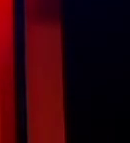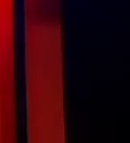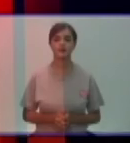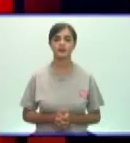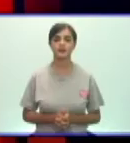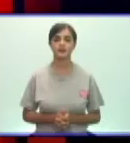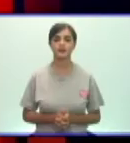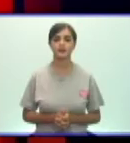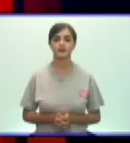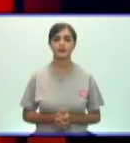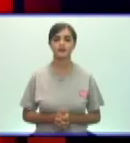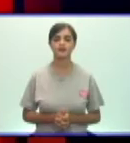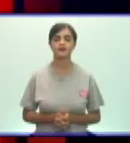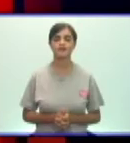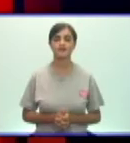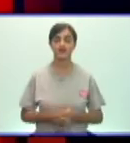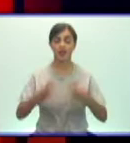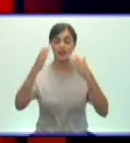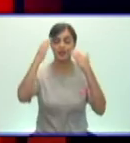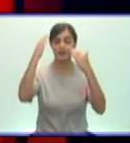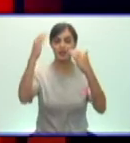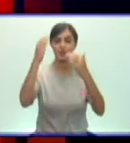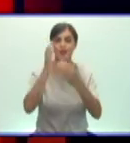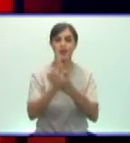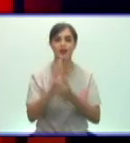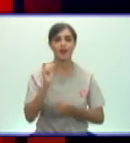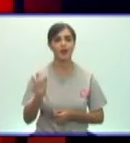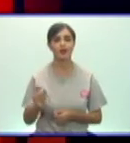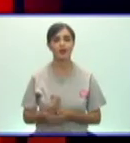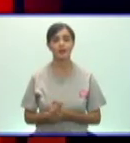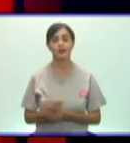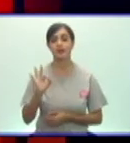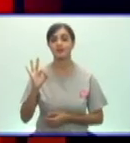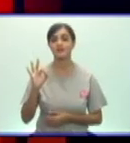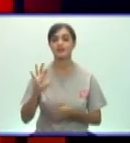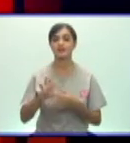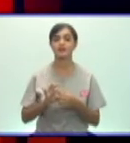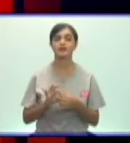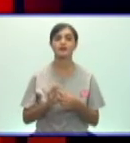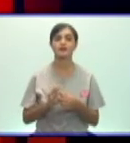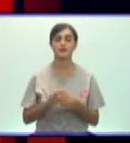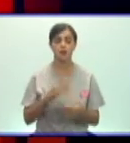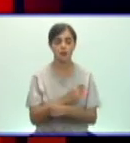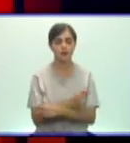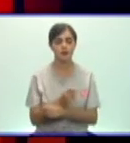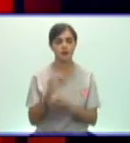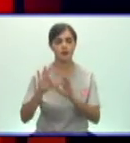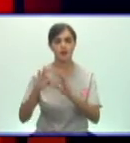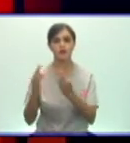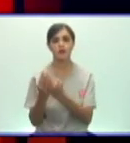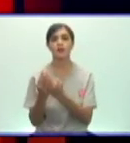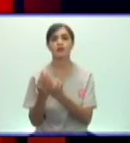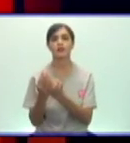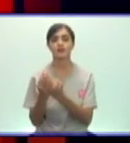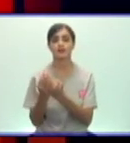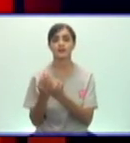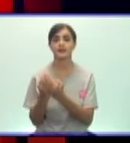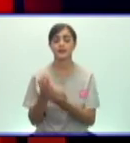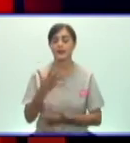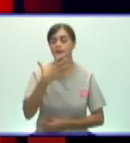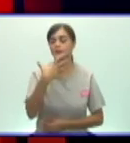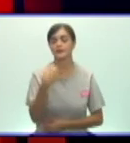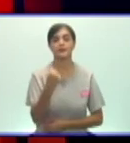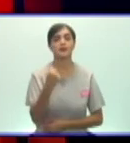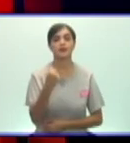Saludos estudiantes de octavo grado, familias y profesores. Un gusto pues volver a compartir con ustedes estos espacios que tiene como